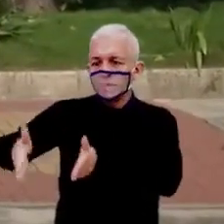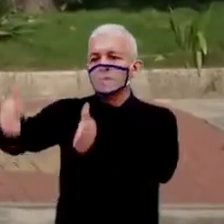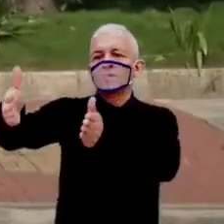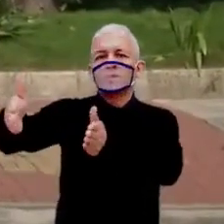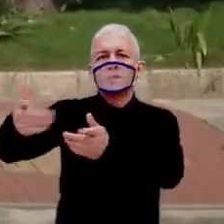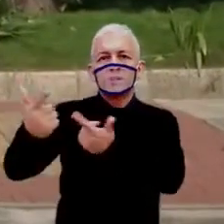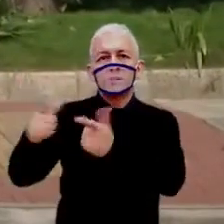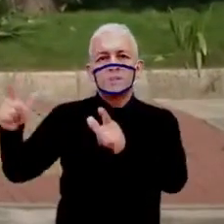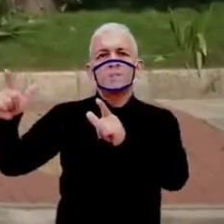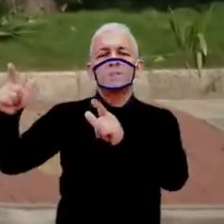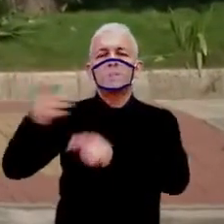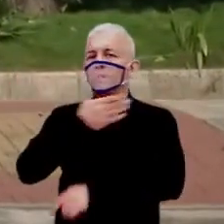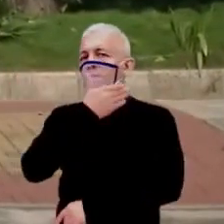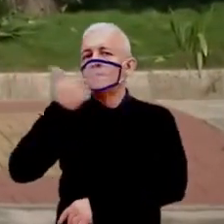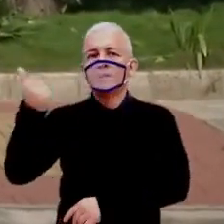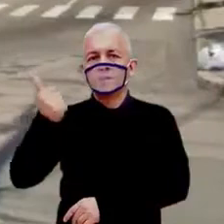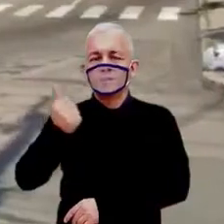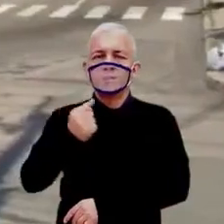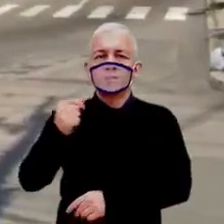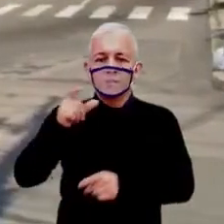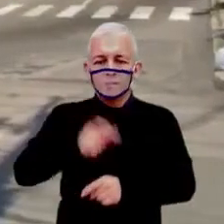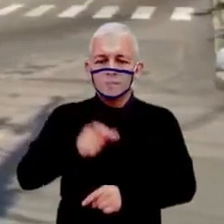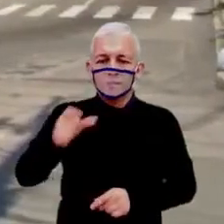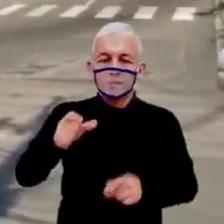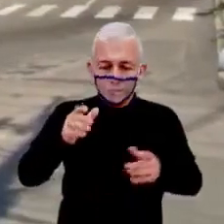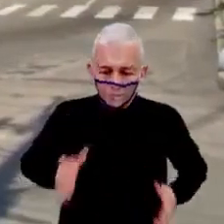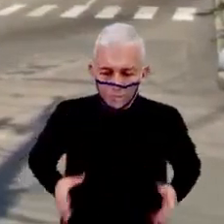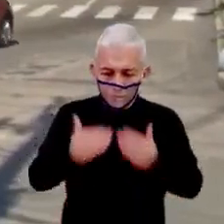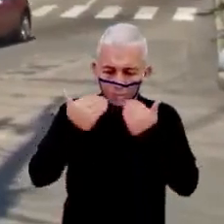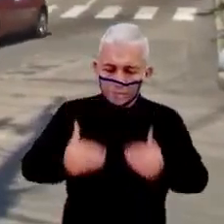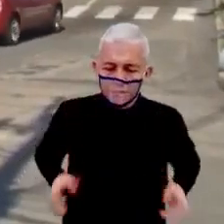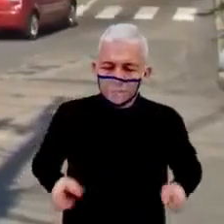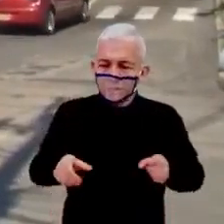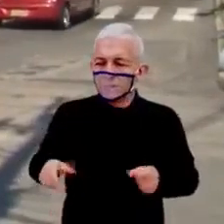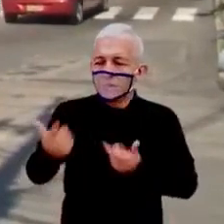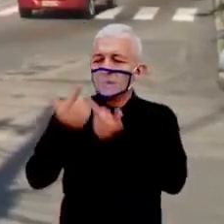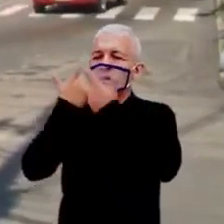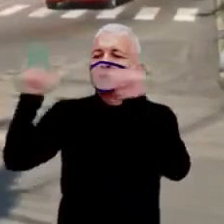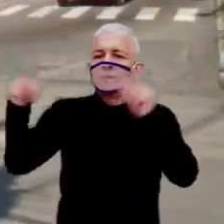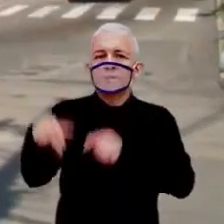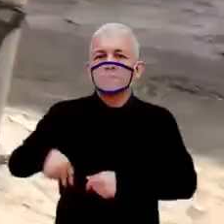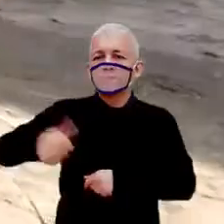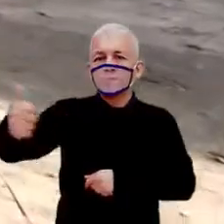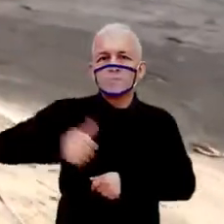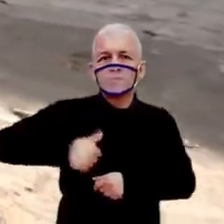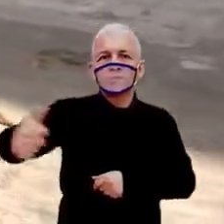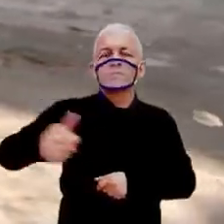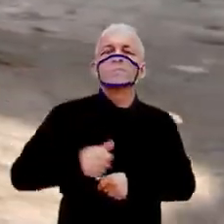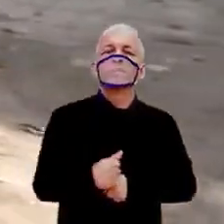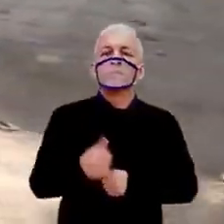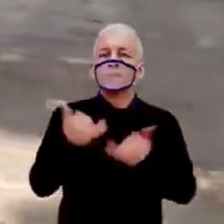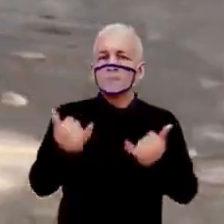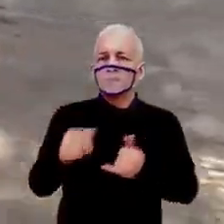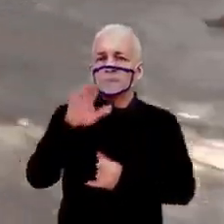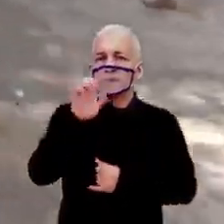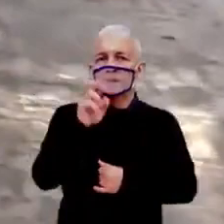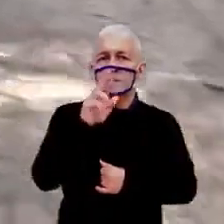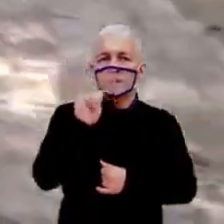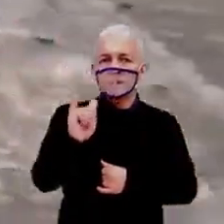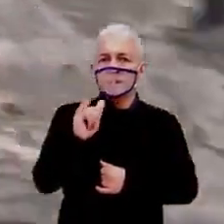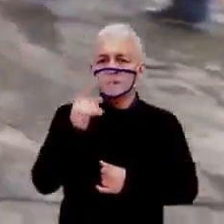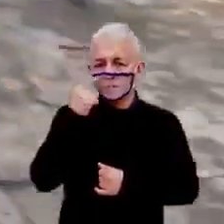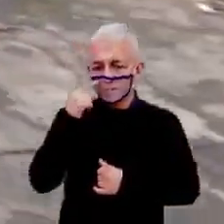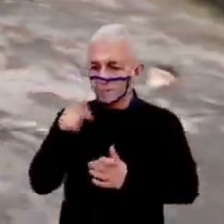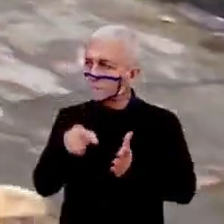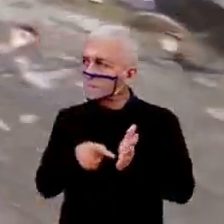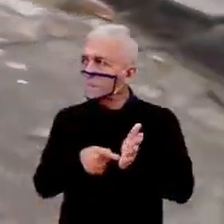los pueden aprovechar de la mejor manera y la población en condición de discapacidad se pueda movilizar sin ningún problema. Quiero pedirle a Eric que muestre cómo están los andenes en